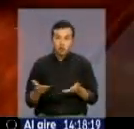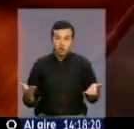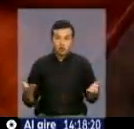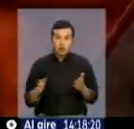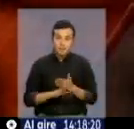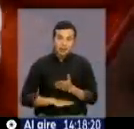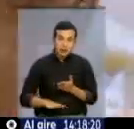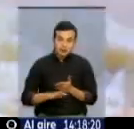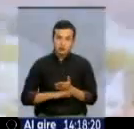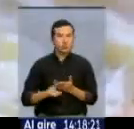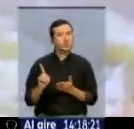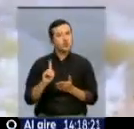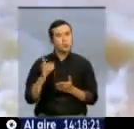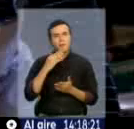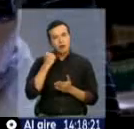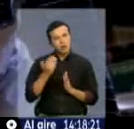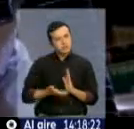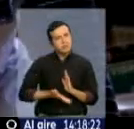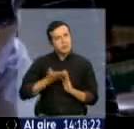amazónicos como materias primas